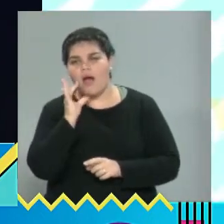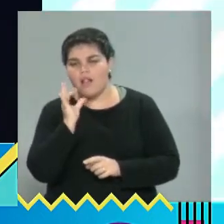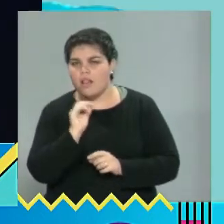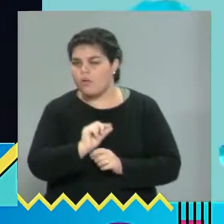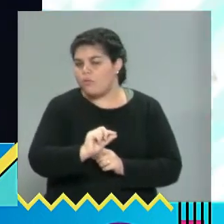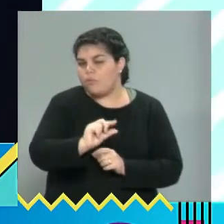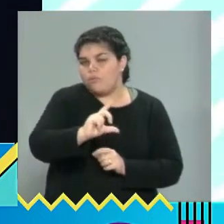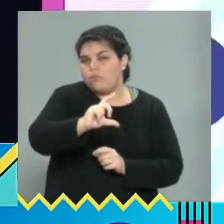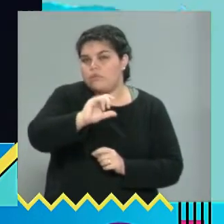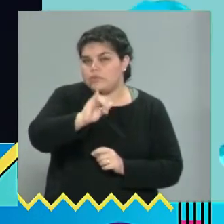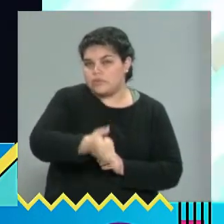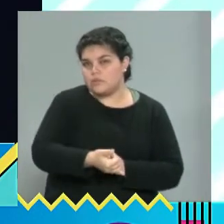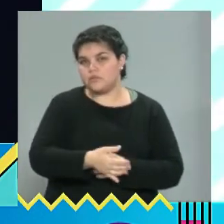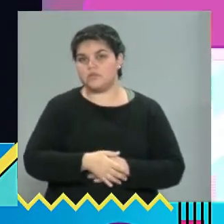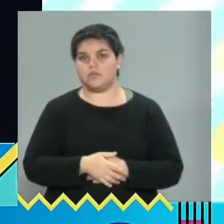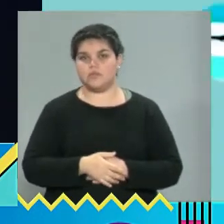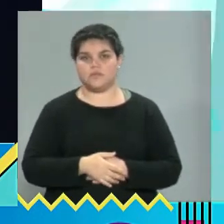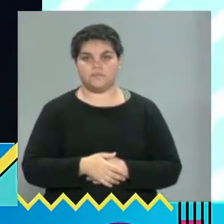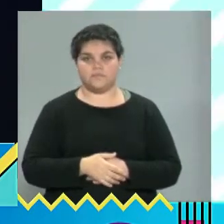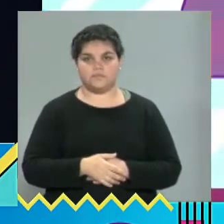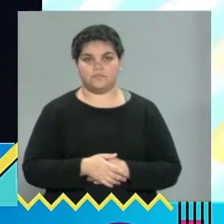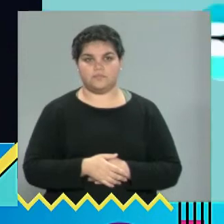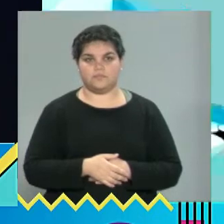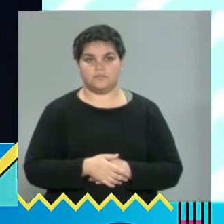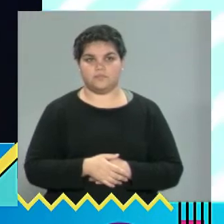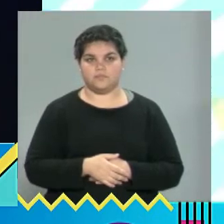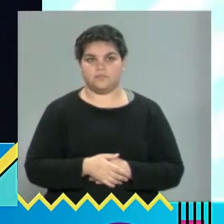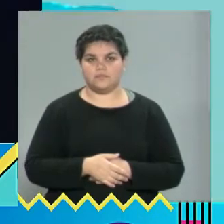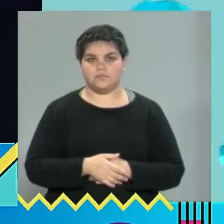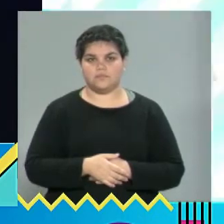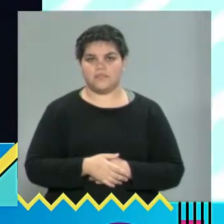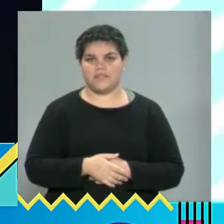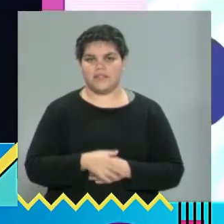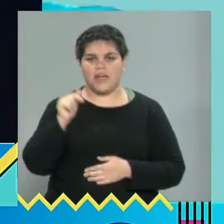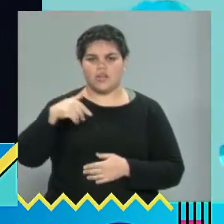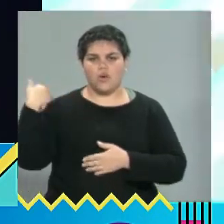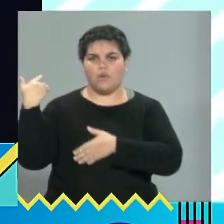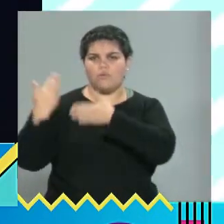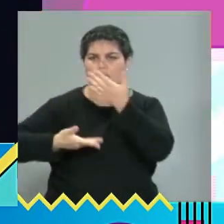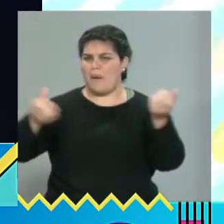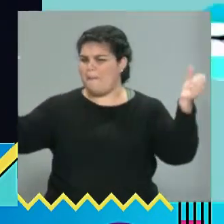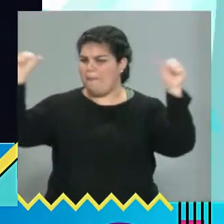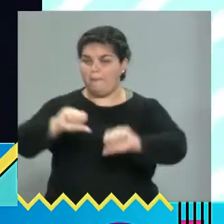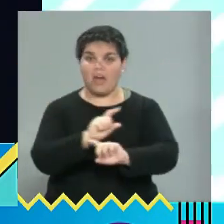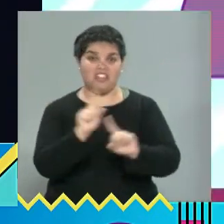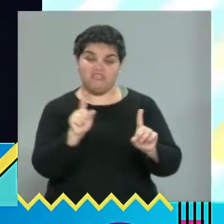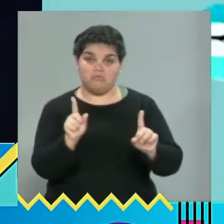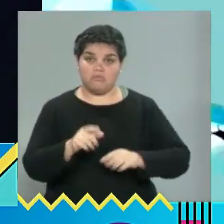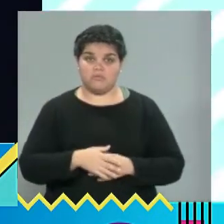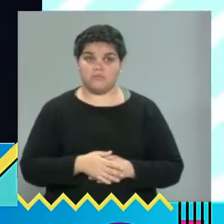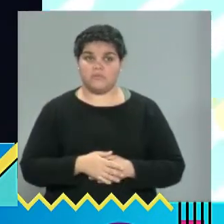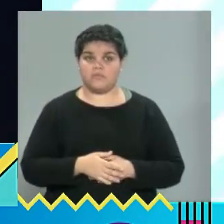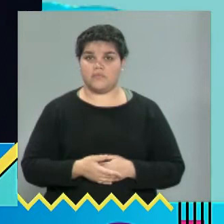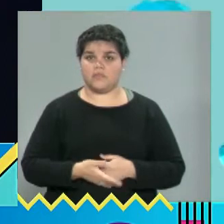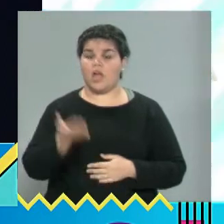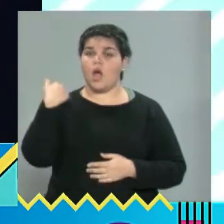alguito, pero algo movía. No era un escenario malo el que traemos. Por algo ganó el gobierno las elecciones,